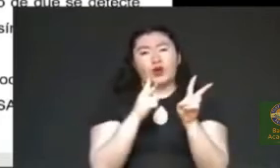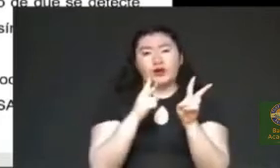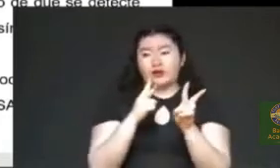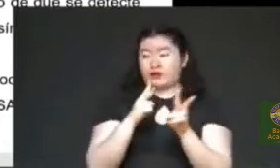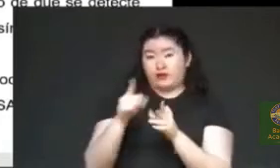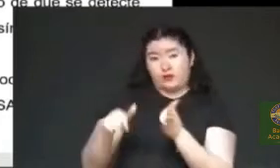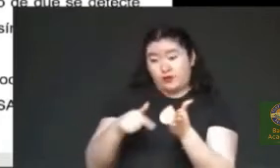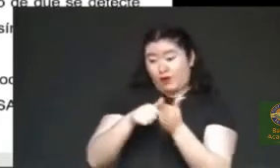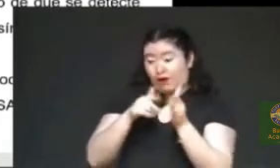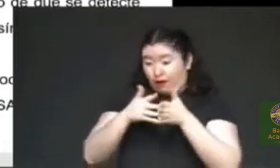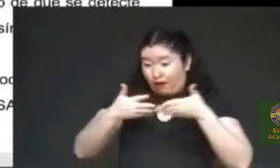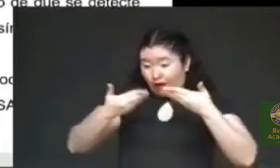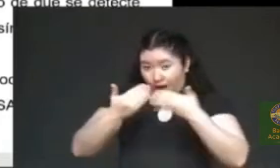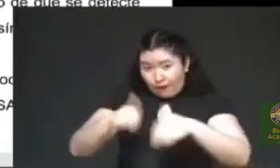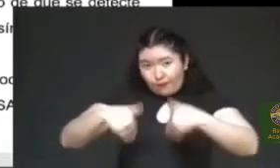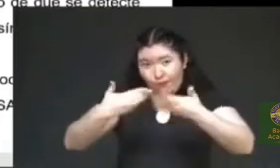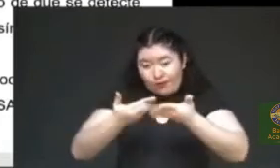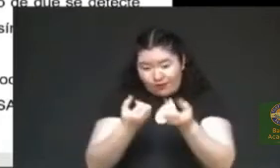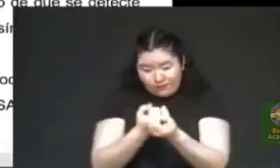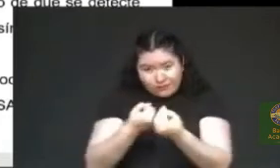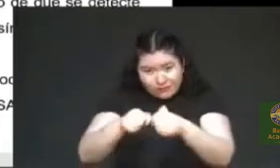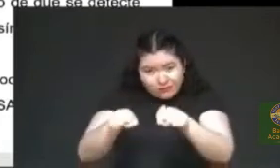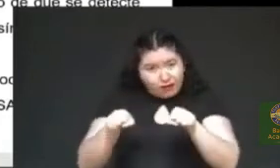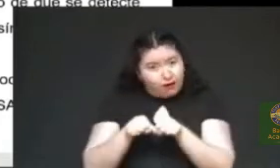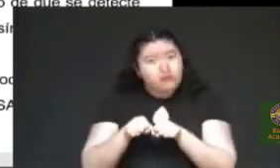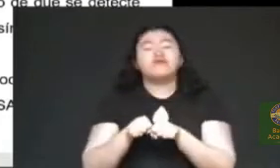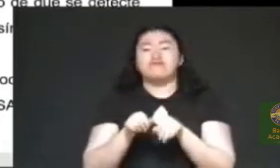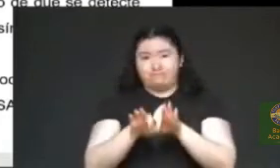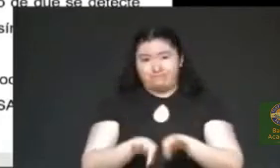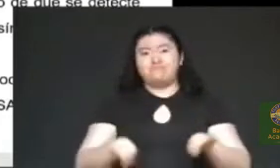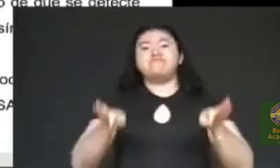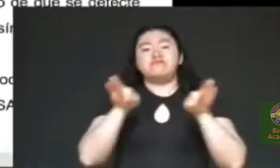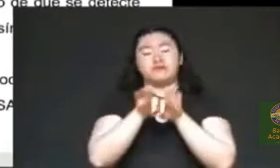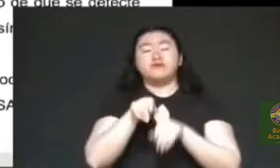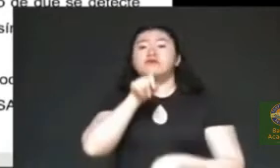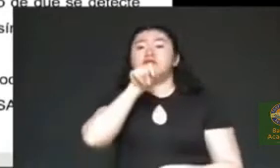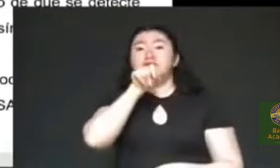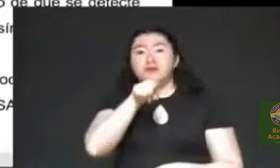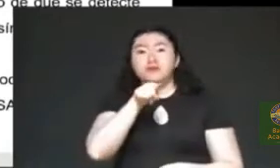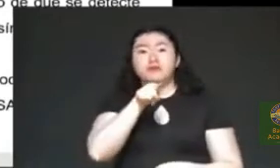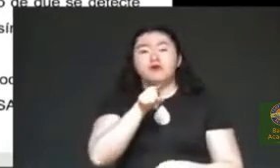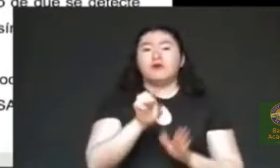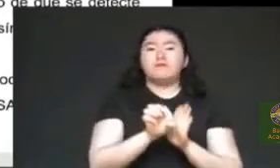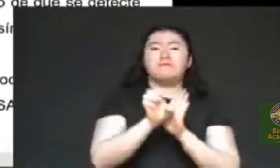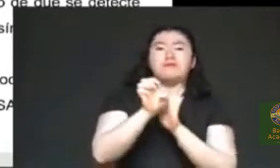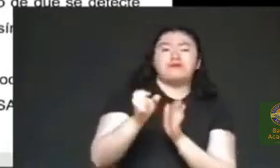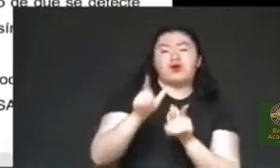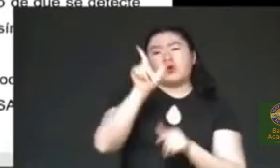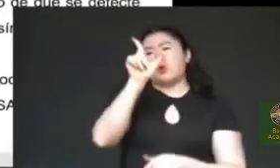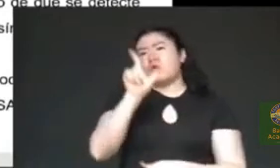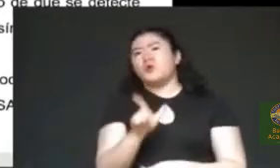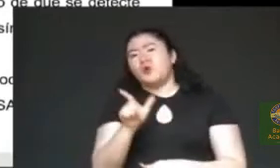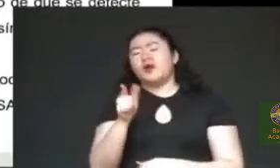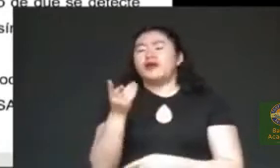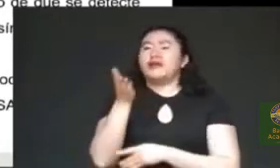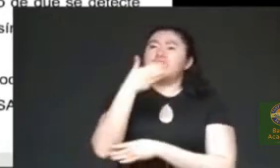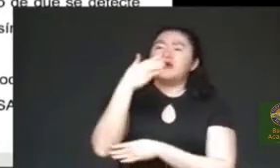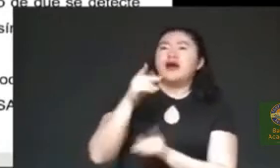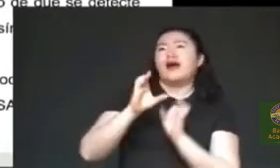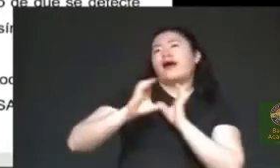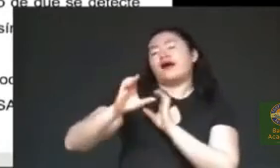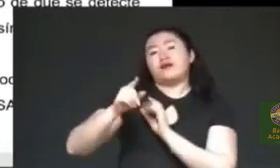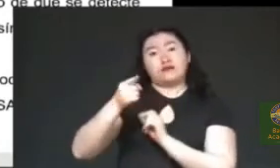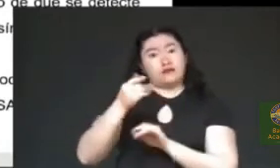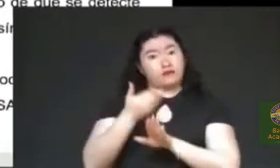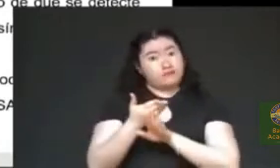posible. También se suspenden todo tipo de ceremonias y reuniones que concentren a la comunidad escolar, de manera que